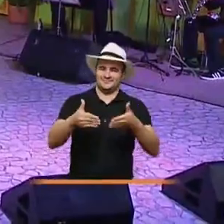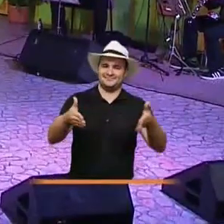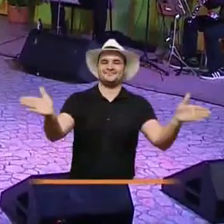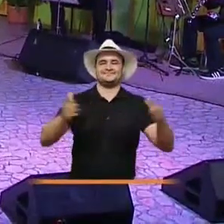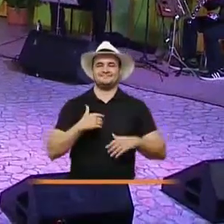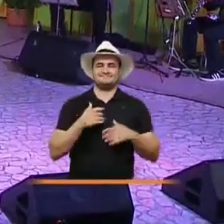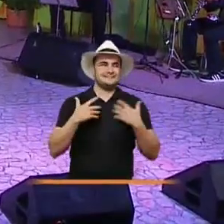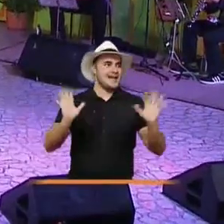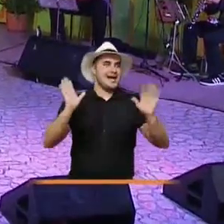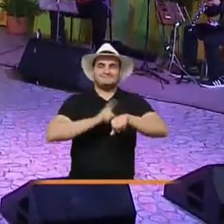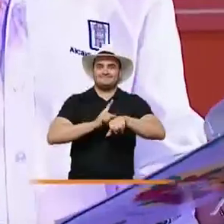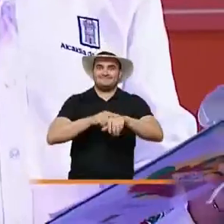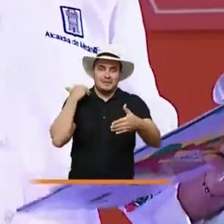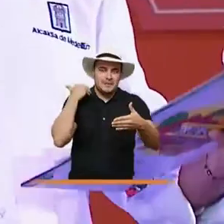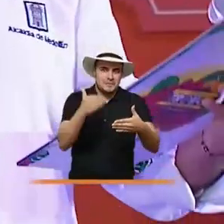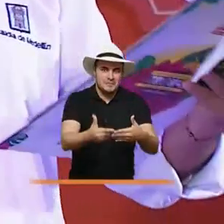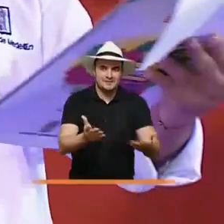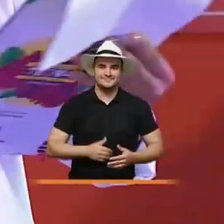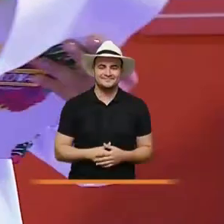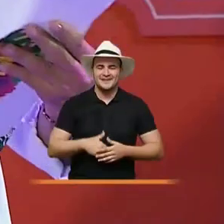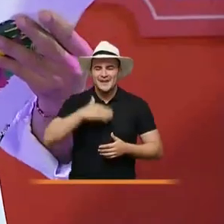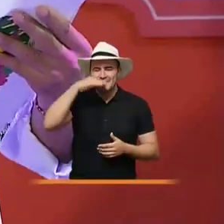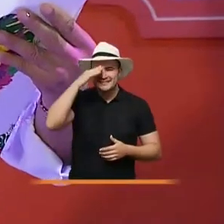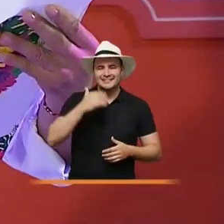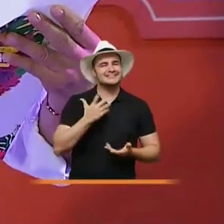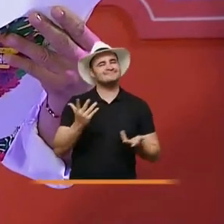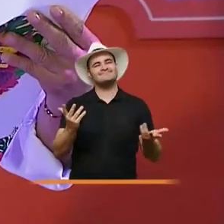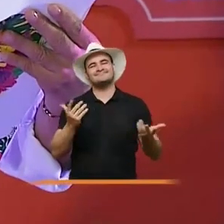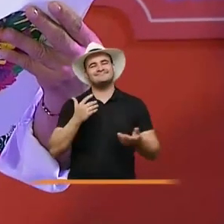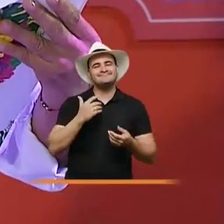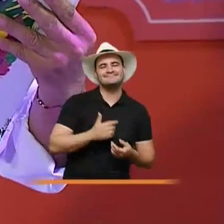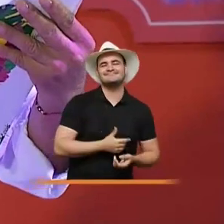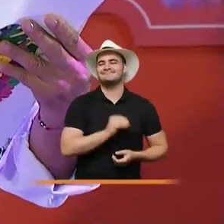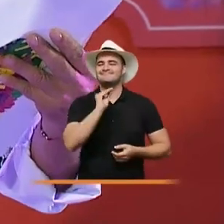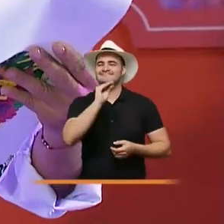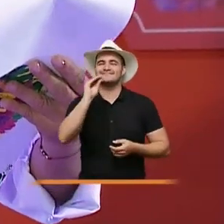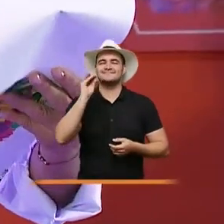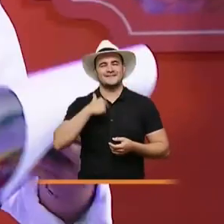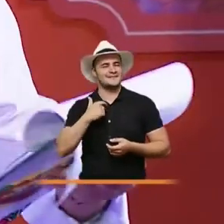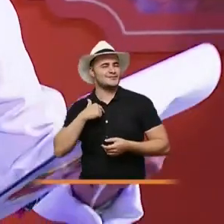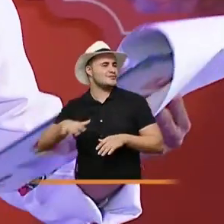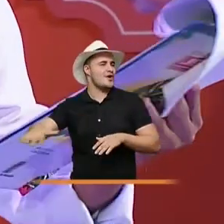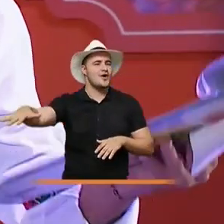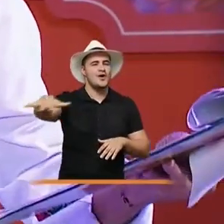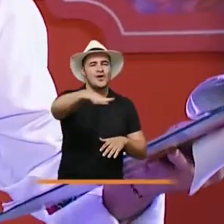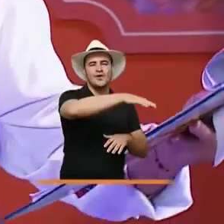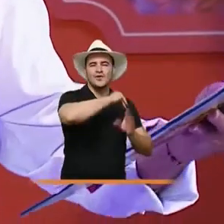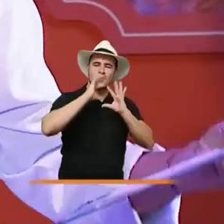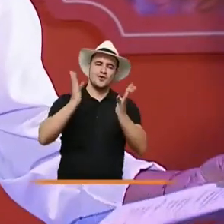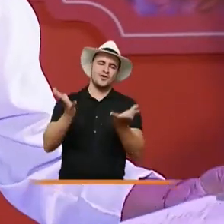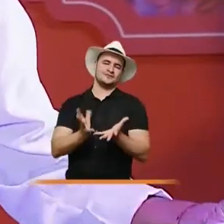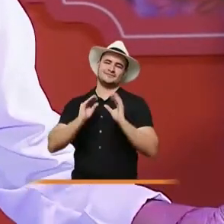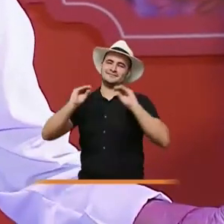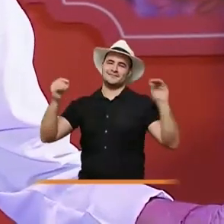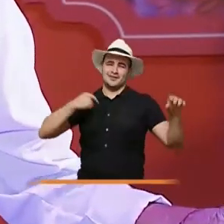vino encima y yo solo quiero para este mundo entero y aquí nos